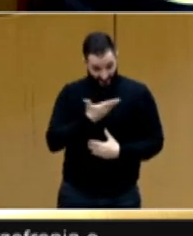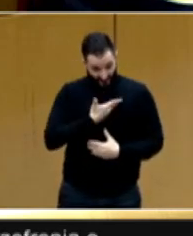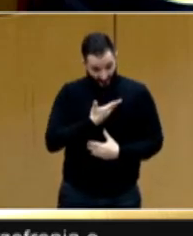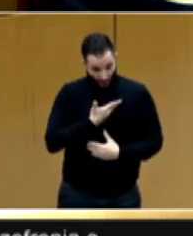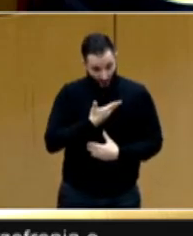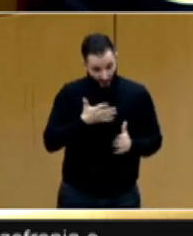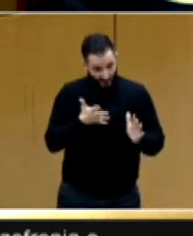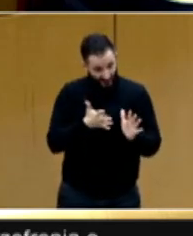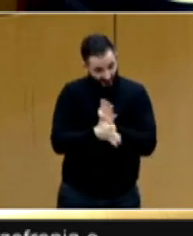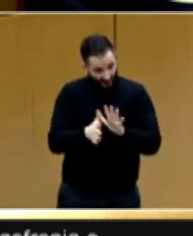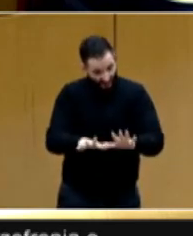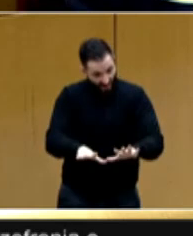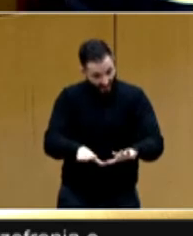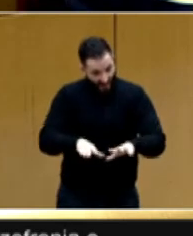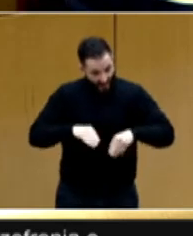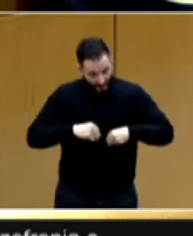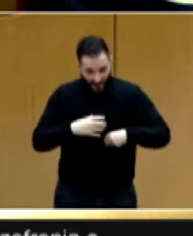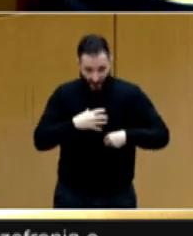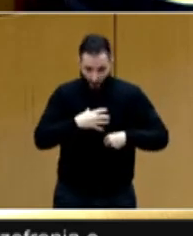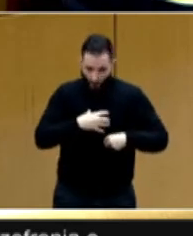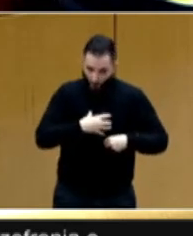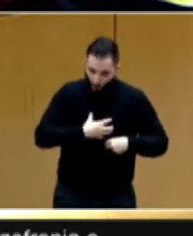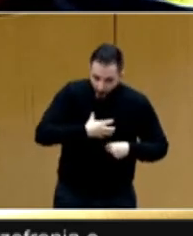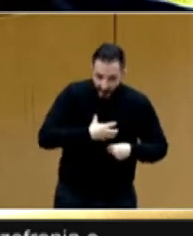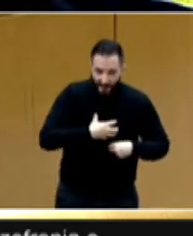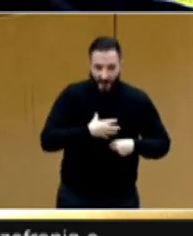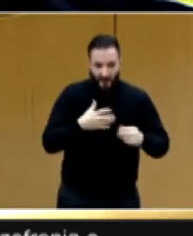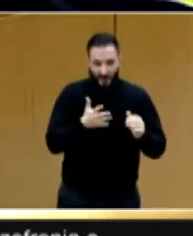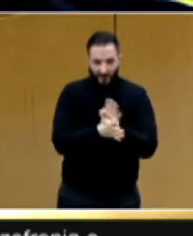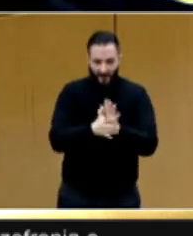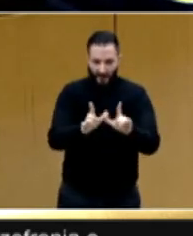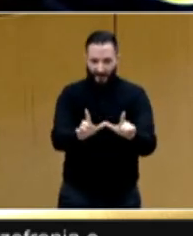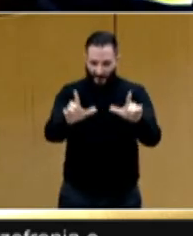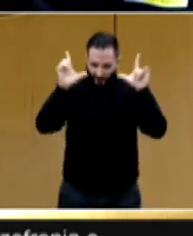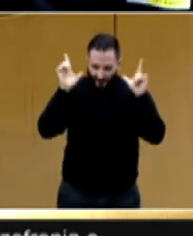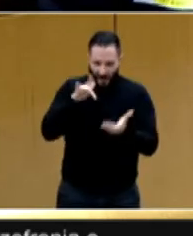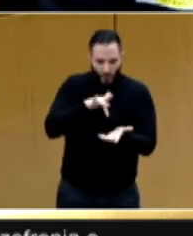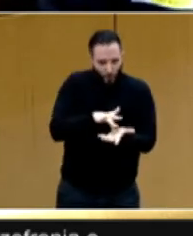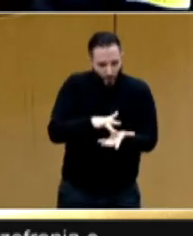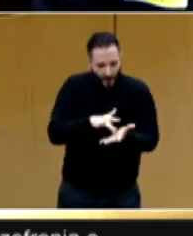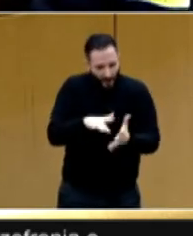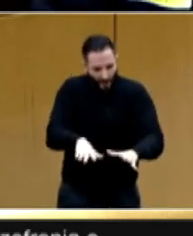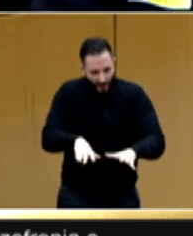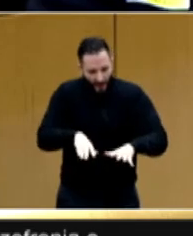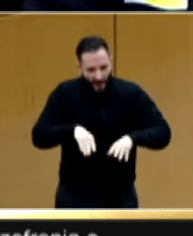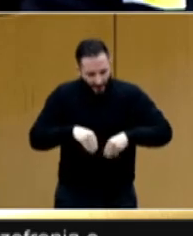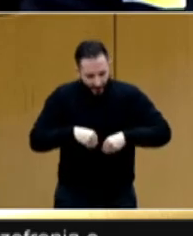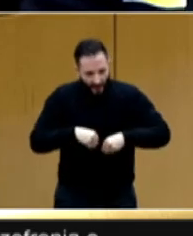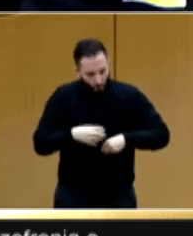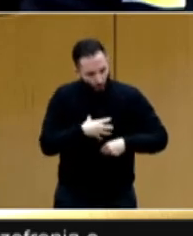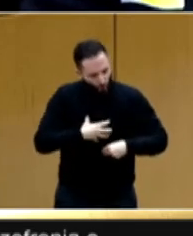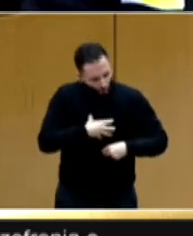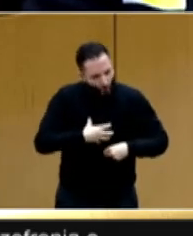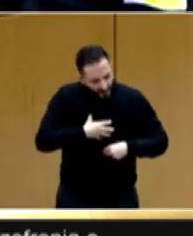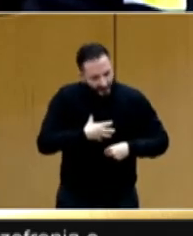aceptar que está afectado por esa por esa dolencia por esa enfermedad y